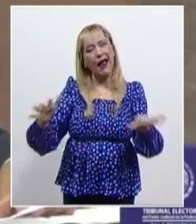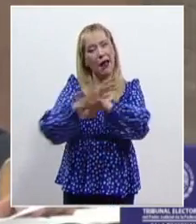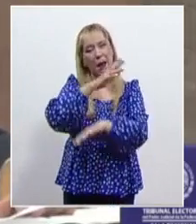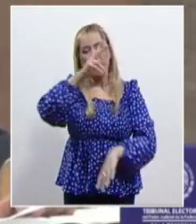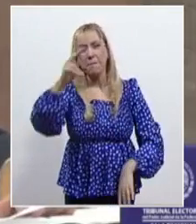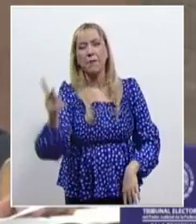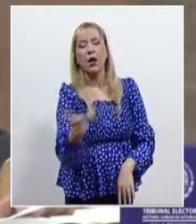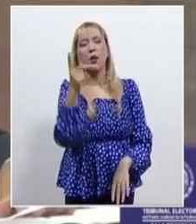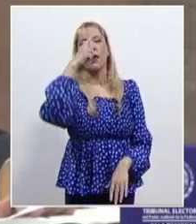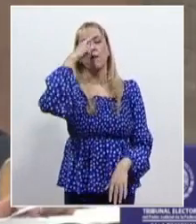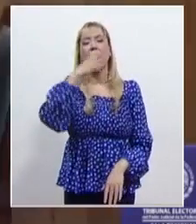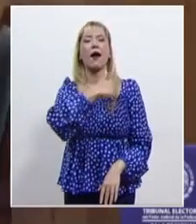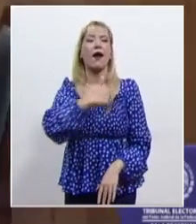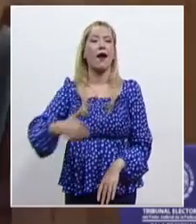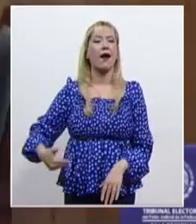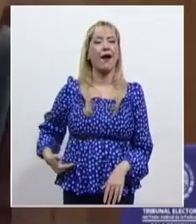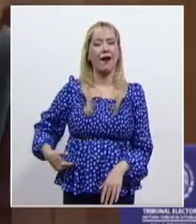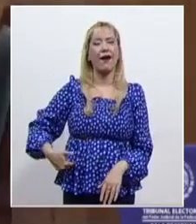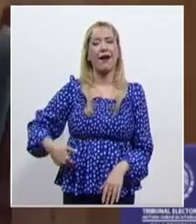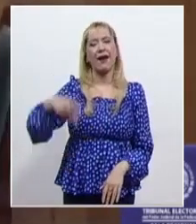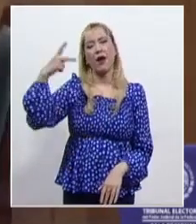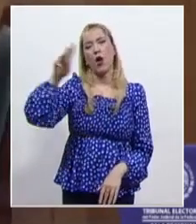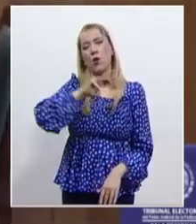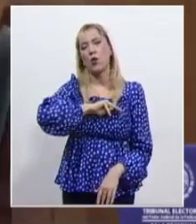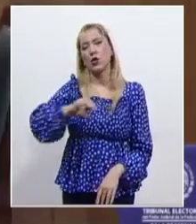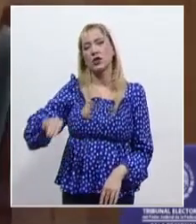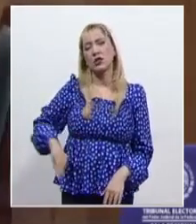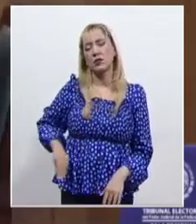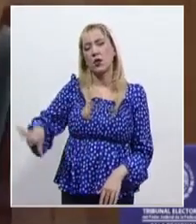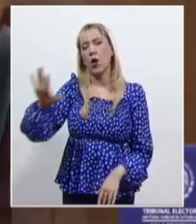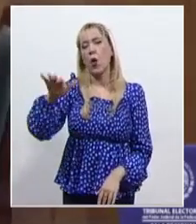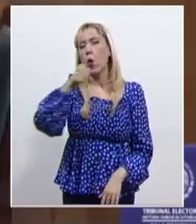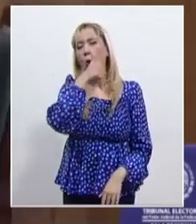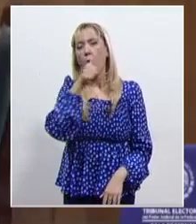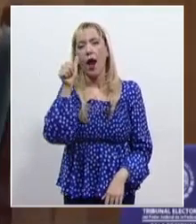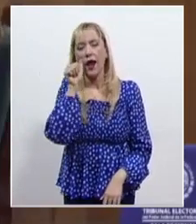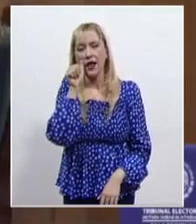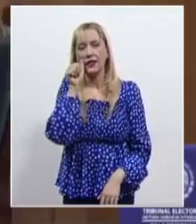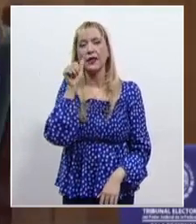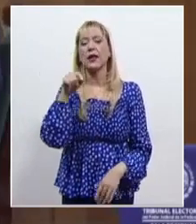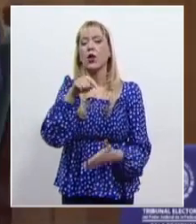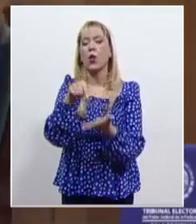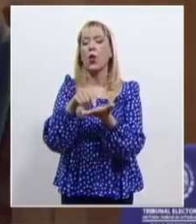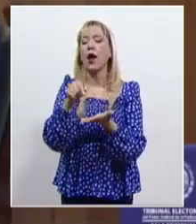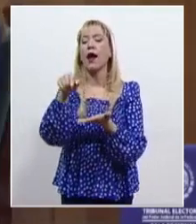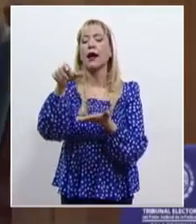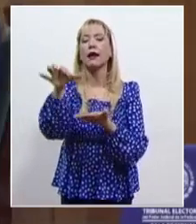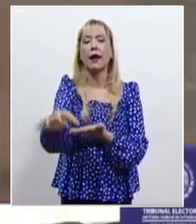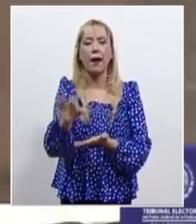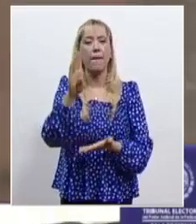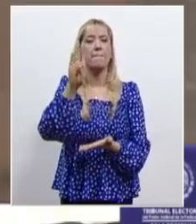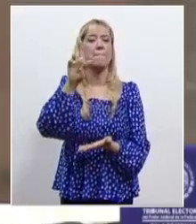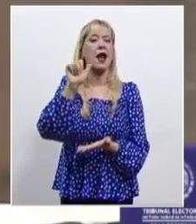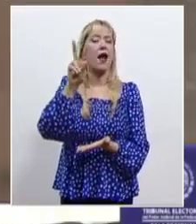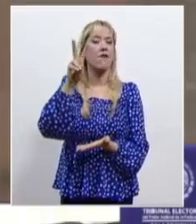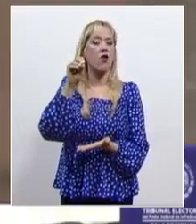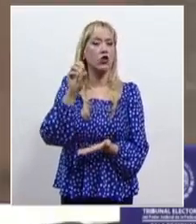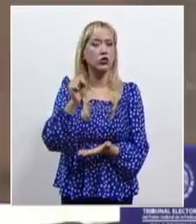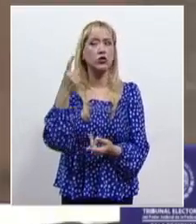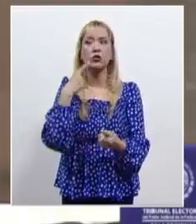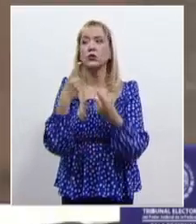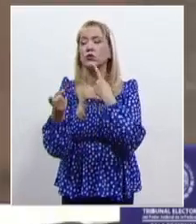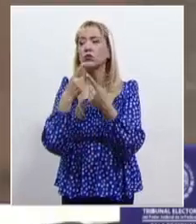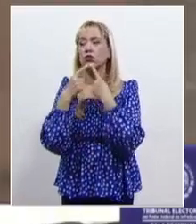de revocación de mandato del presidente municipal del Ayuntamiento de Juárez, Distrito Bravos. La y los magistrados acreditaron